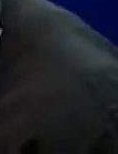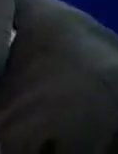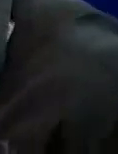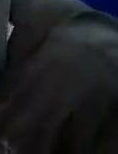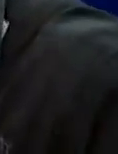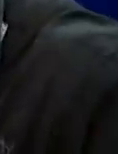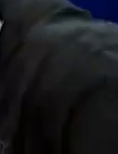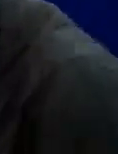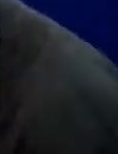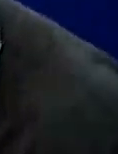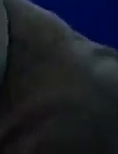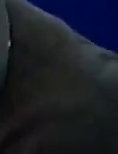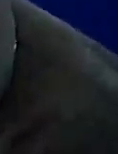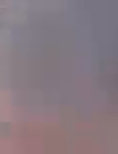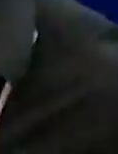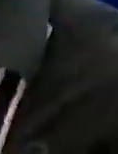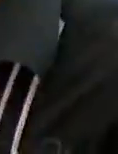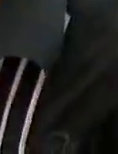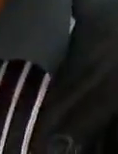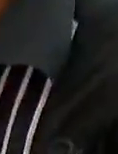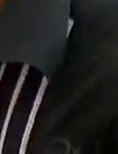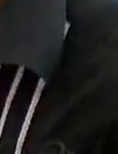como está